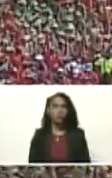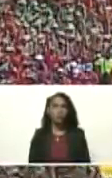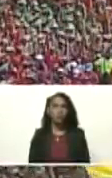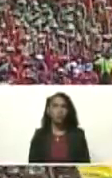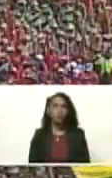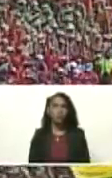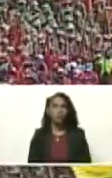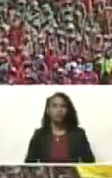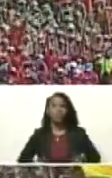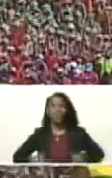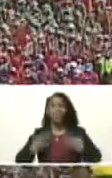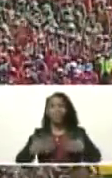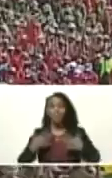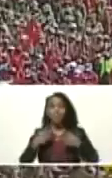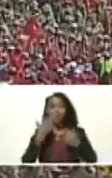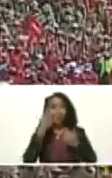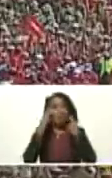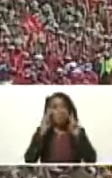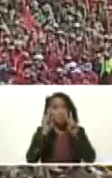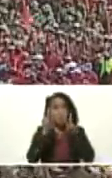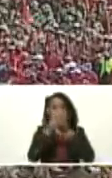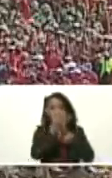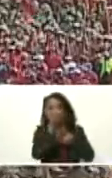Muy emocionante verlos a ustedes,